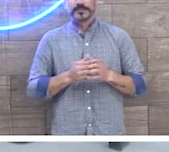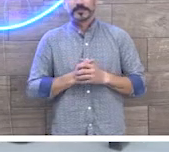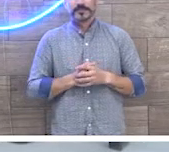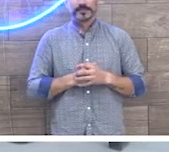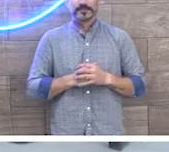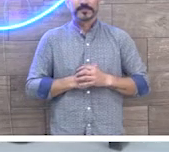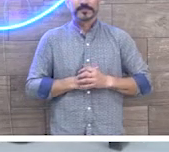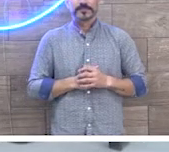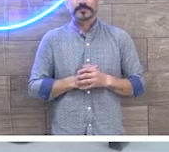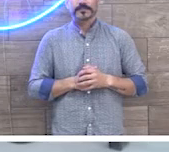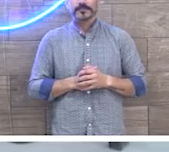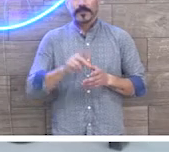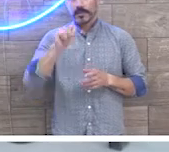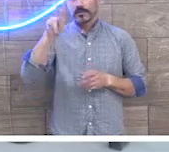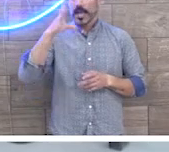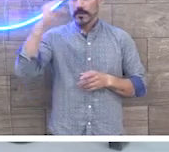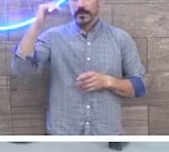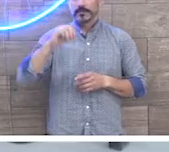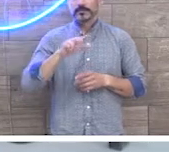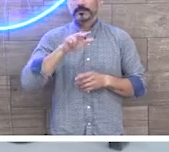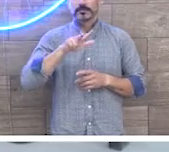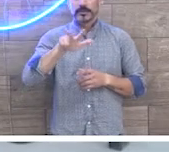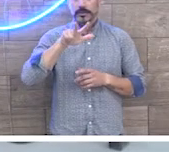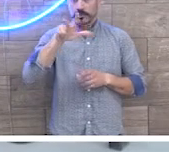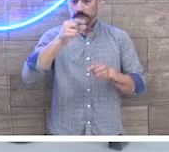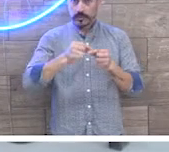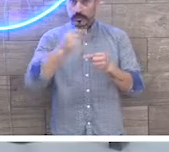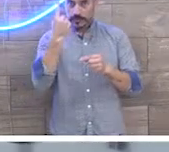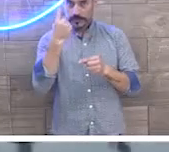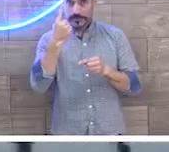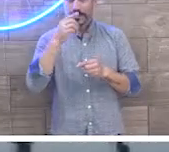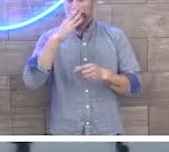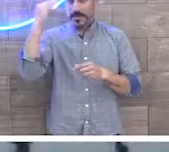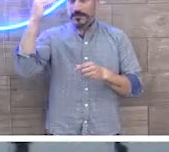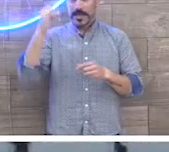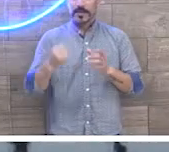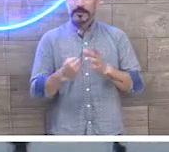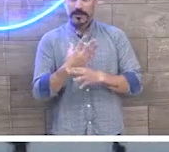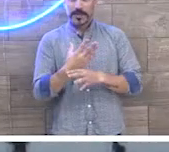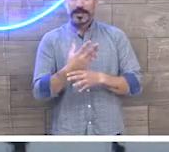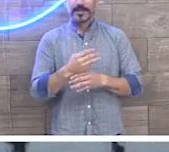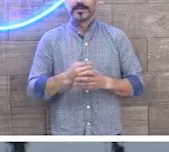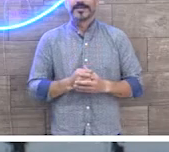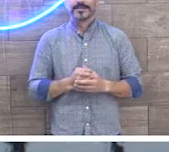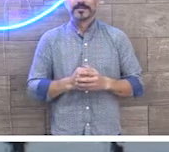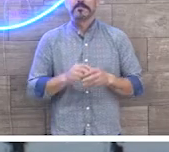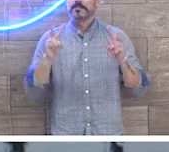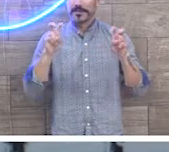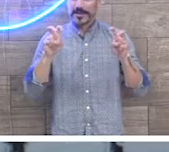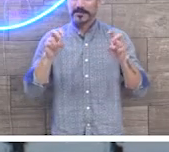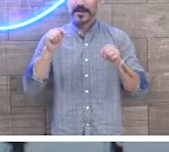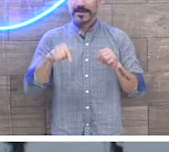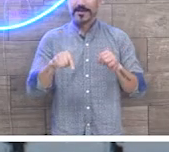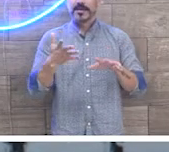sintonizado el 18.1 Telewap en esta nueva emisión y esta nueva aventura de Abran Cancha, fomentando cultura